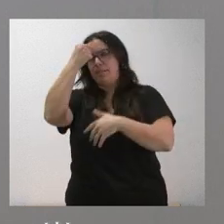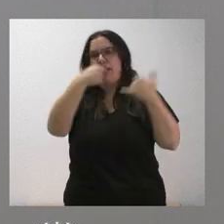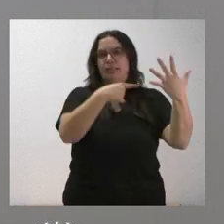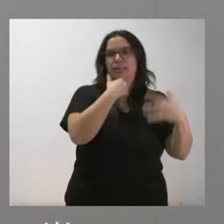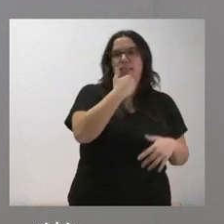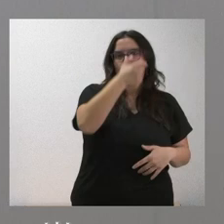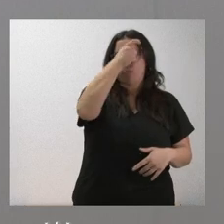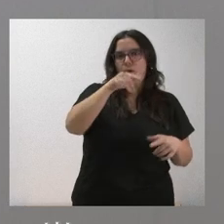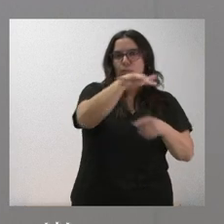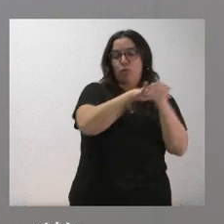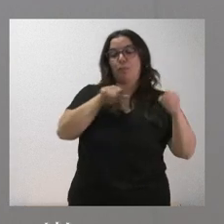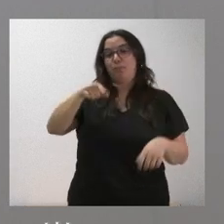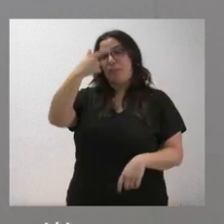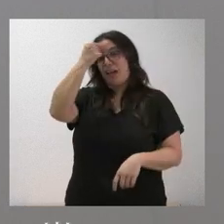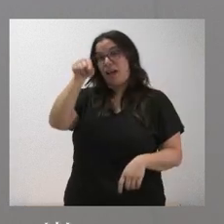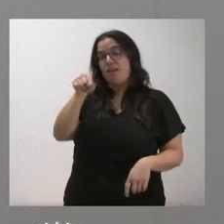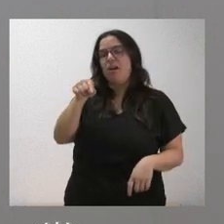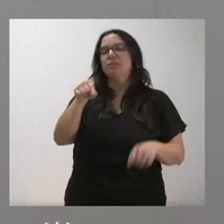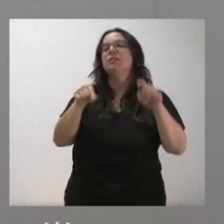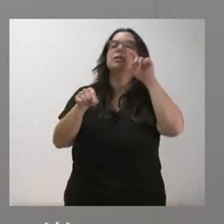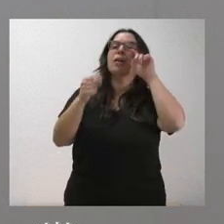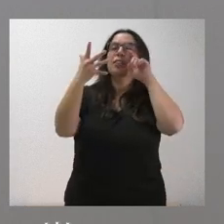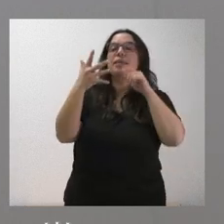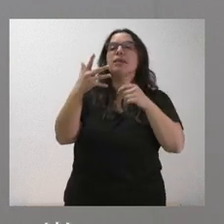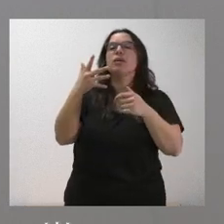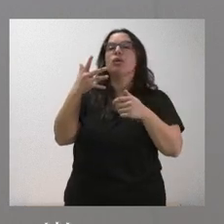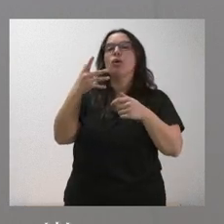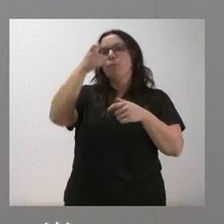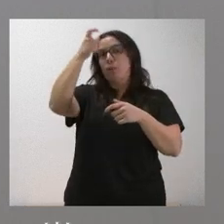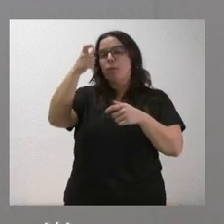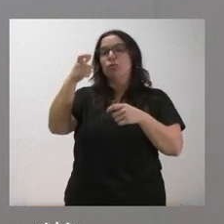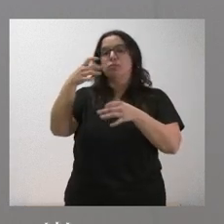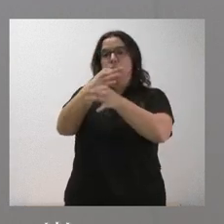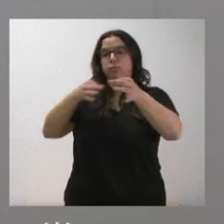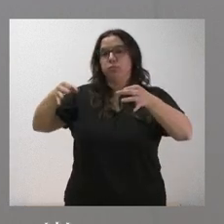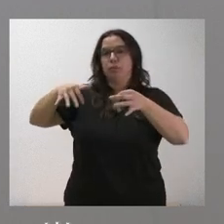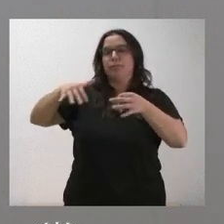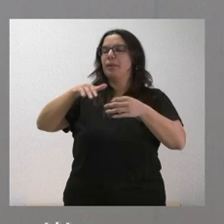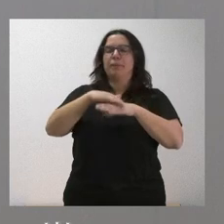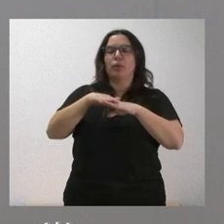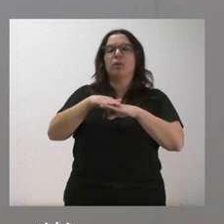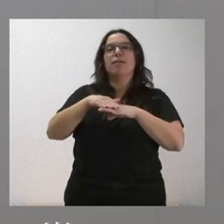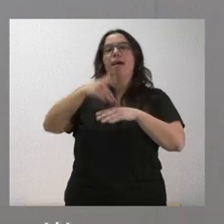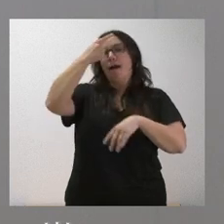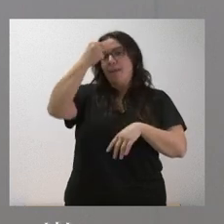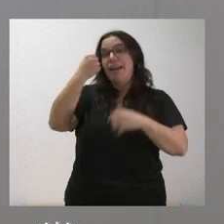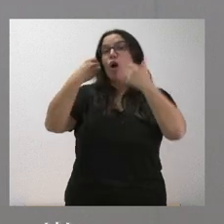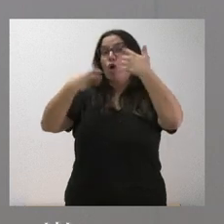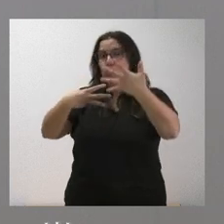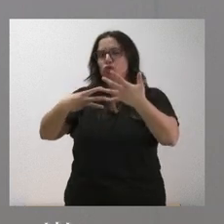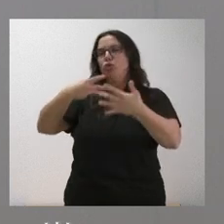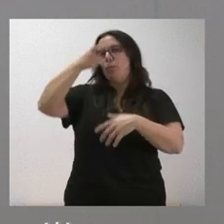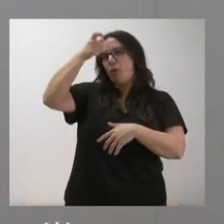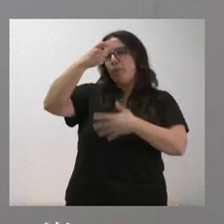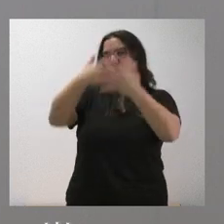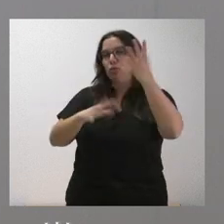en Ávila como les digo cinco términos municipales Perdón en Ávila ocho términos municipales por un